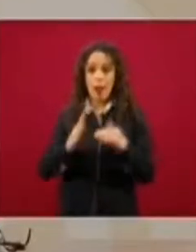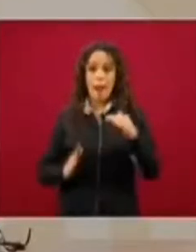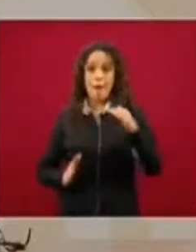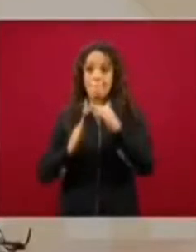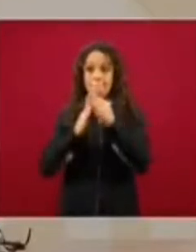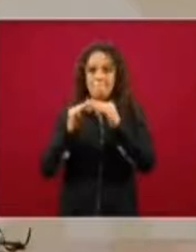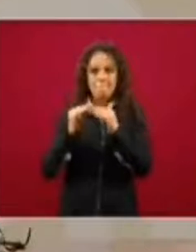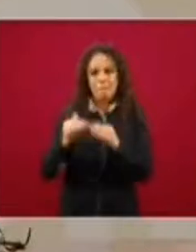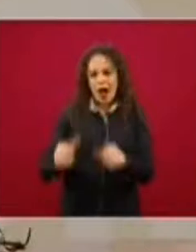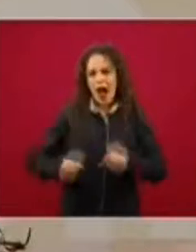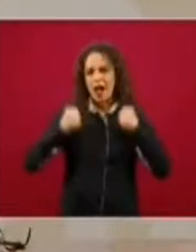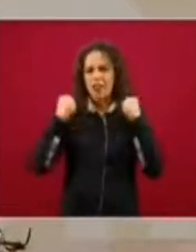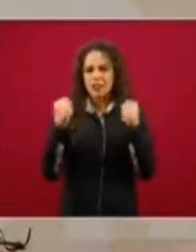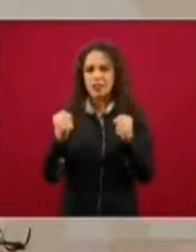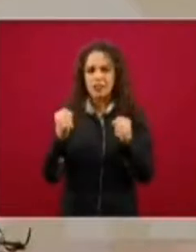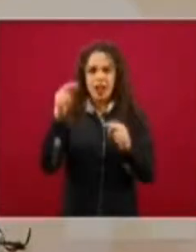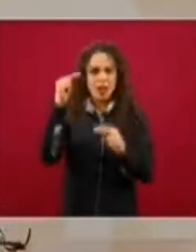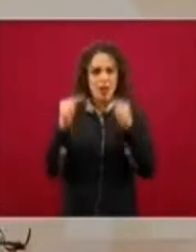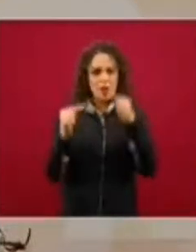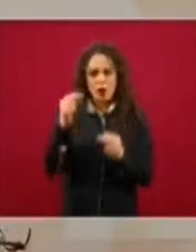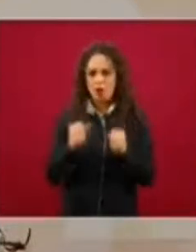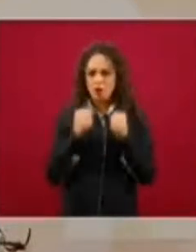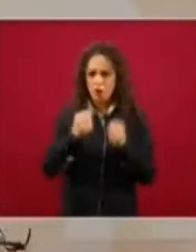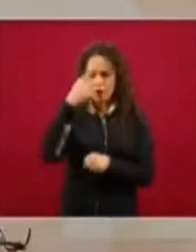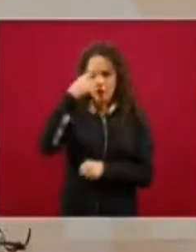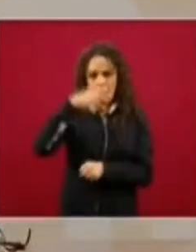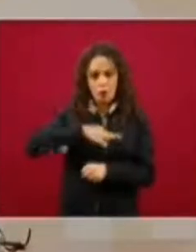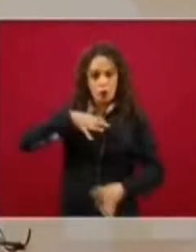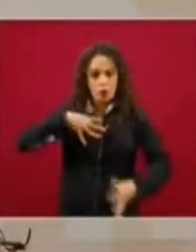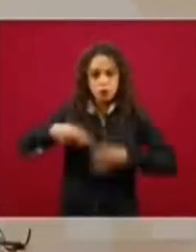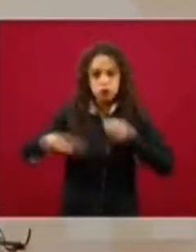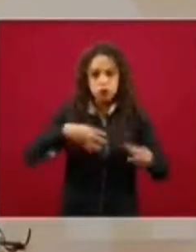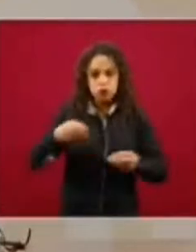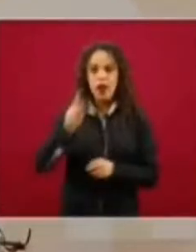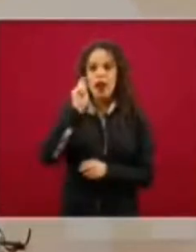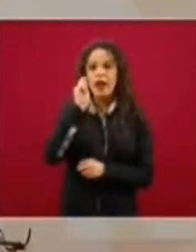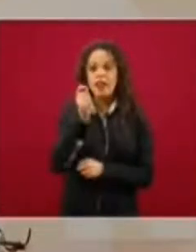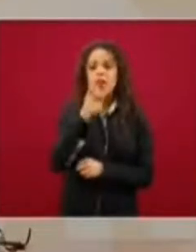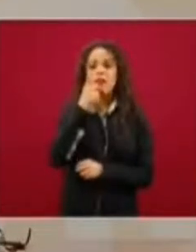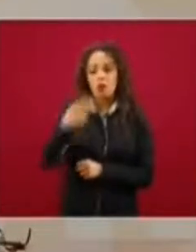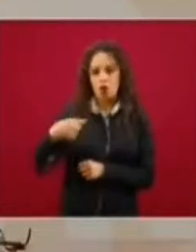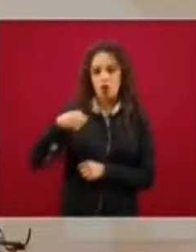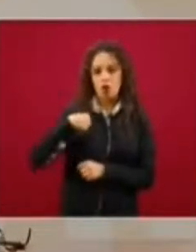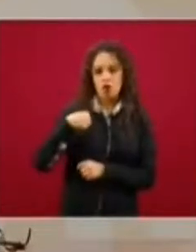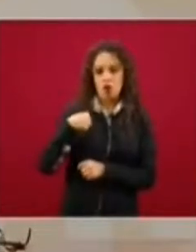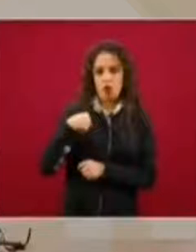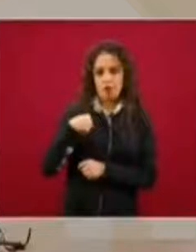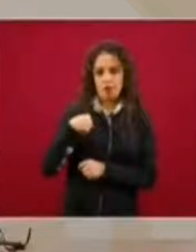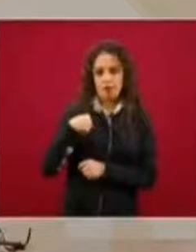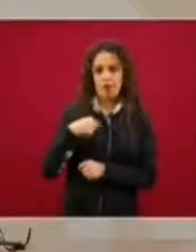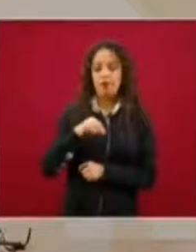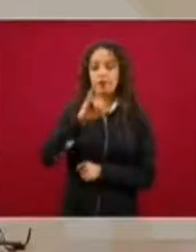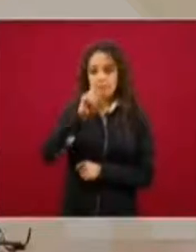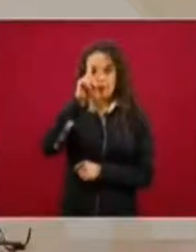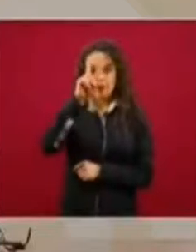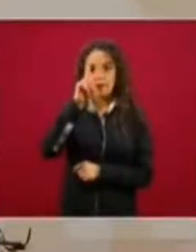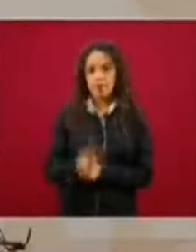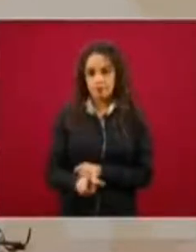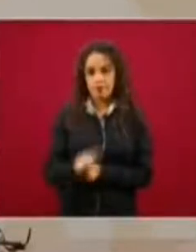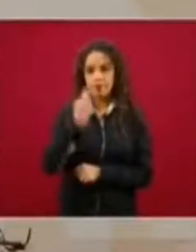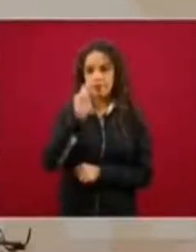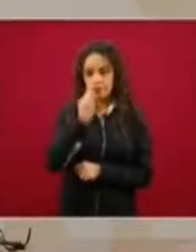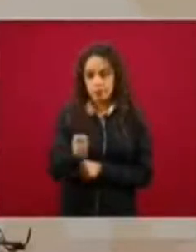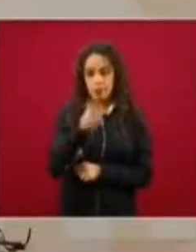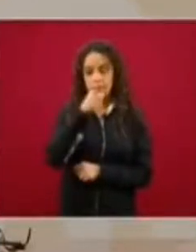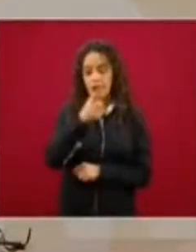de COVID está en su máximo nivel de intensidad. Tenemos a la zona metropolitana del Valle de México,